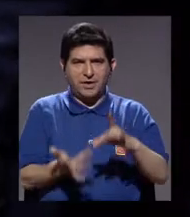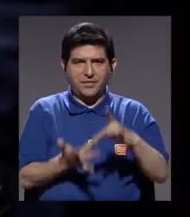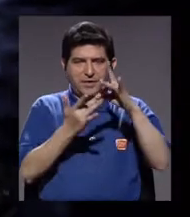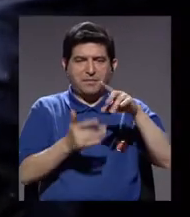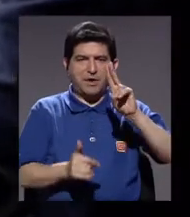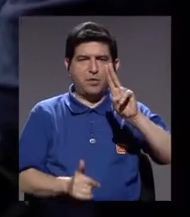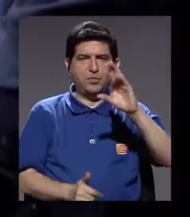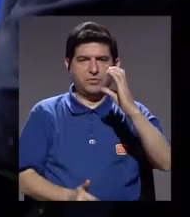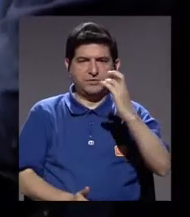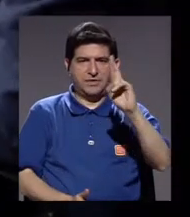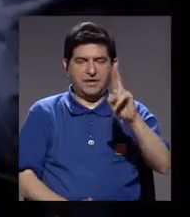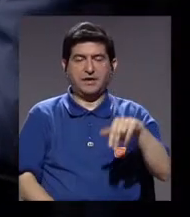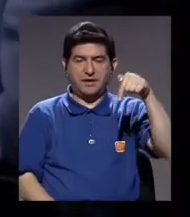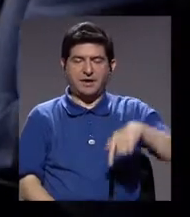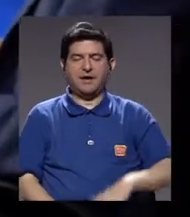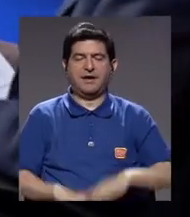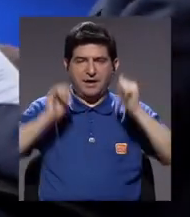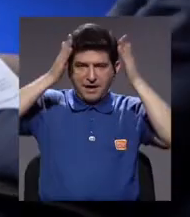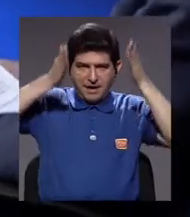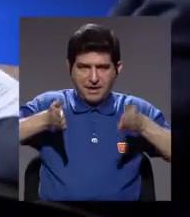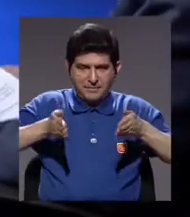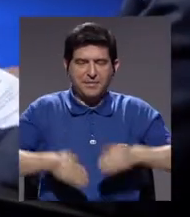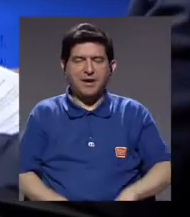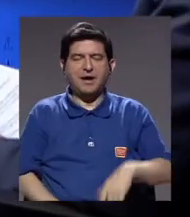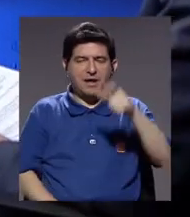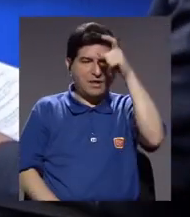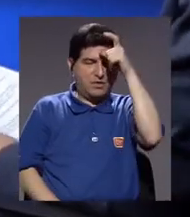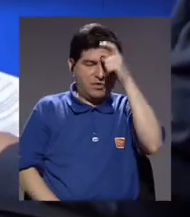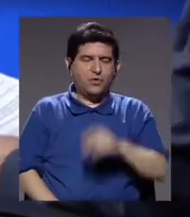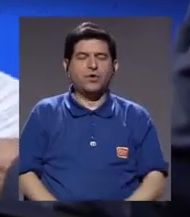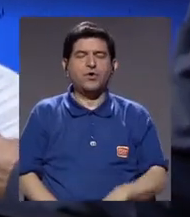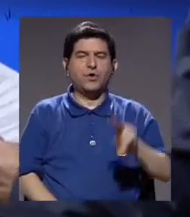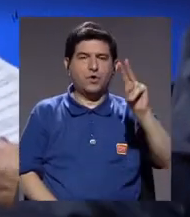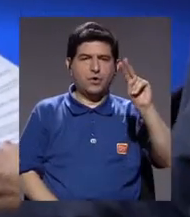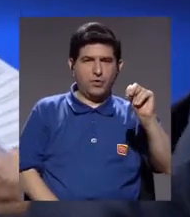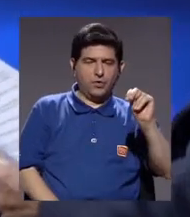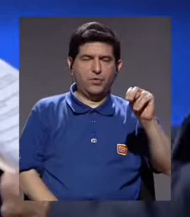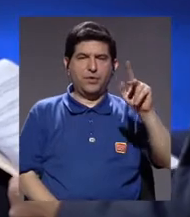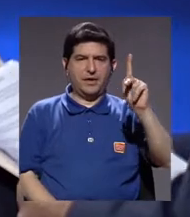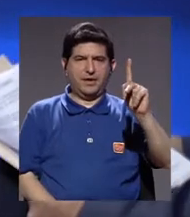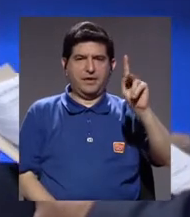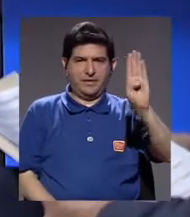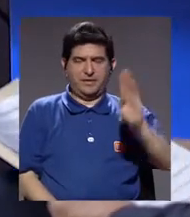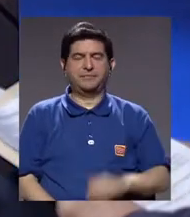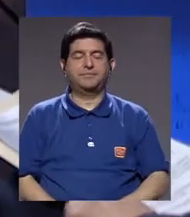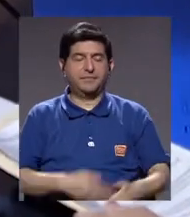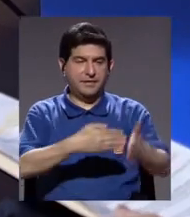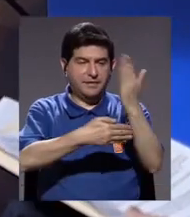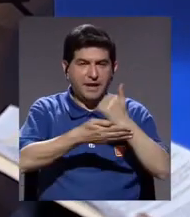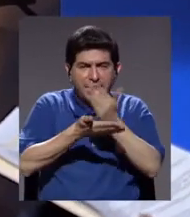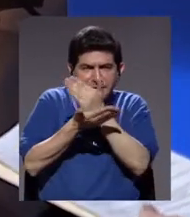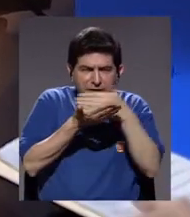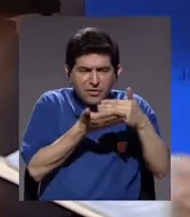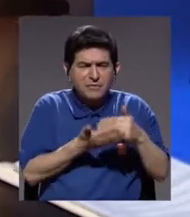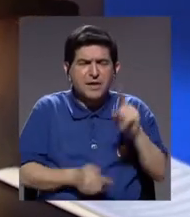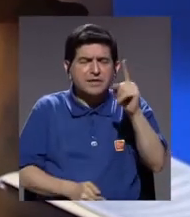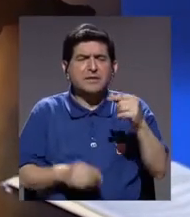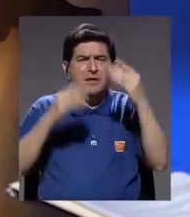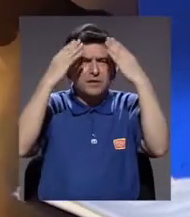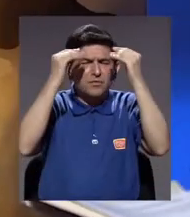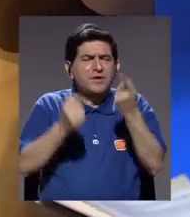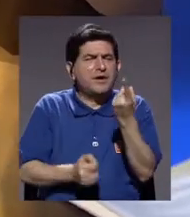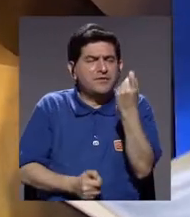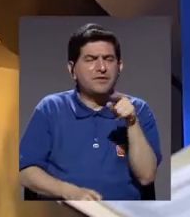Regresamos a Especiales Universidad de Costa Rica. Estamos con el señor embajador de Turquía, don Nuri. Hay un dato que se me quedó del bloque anterior y quisiera